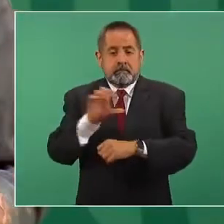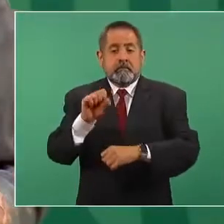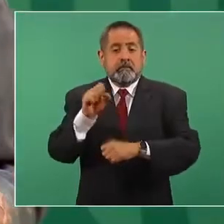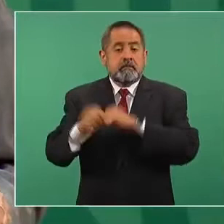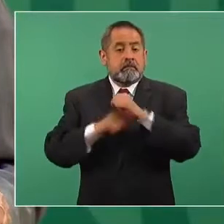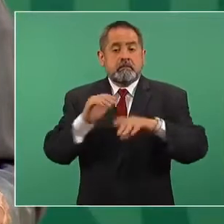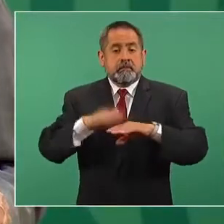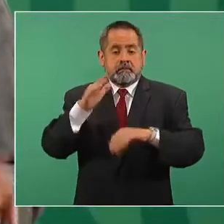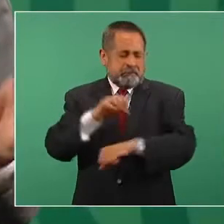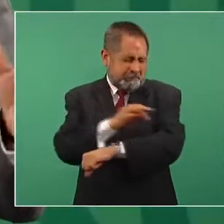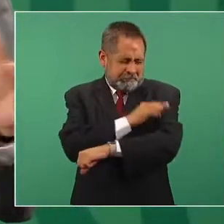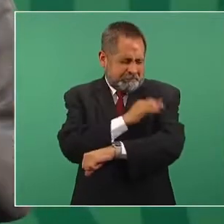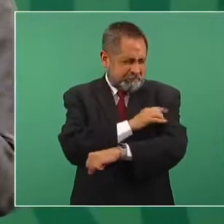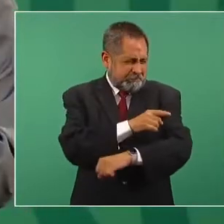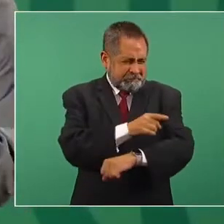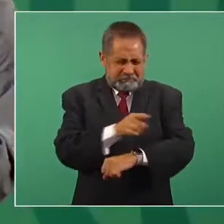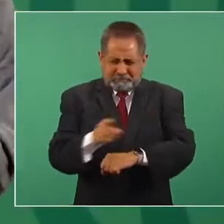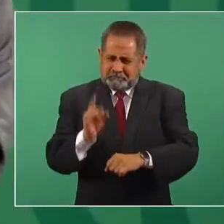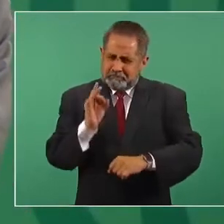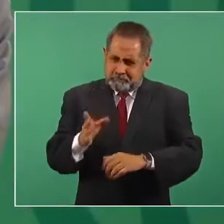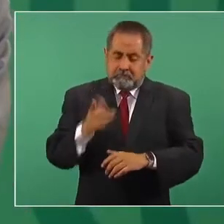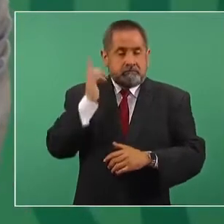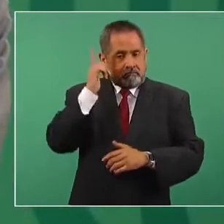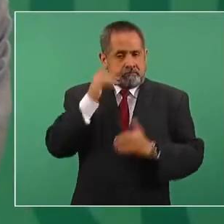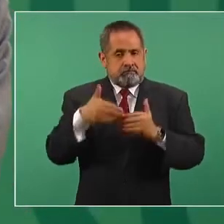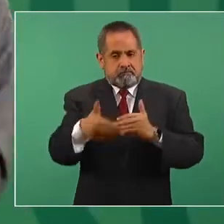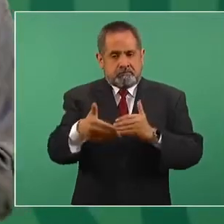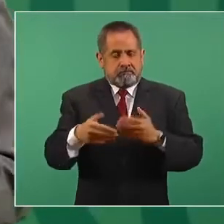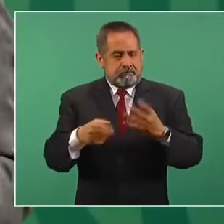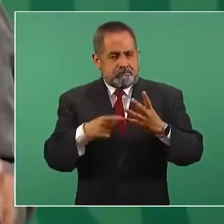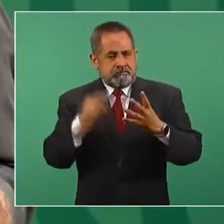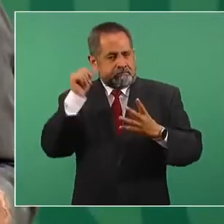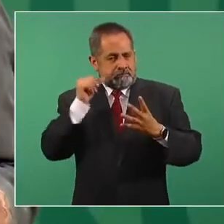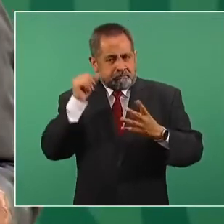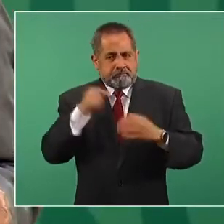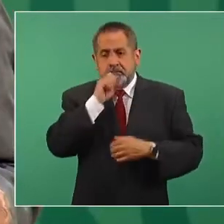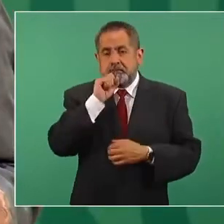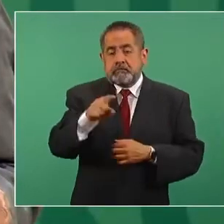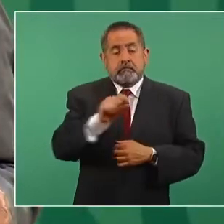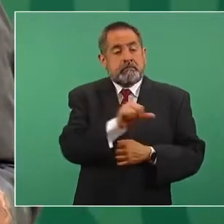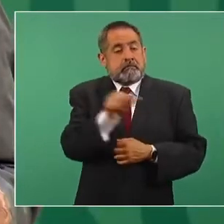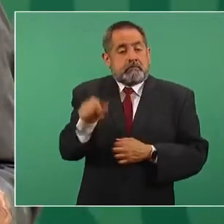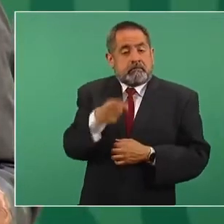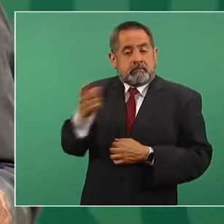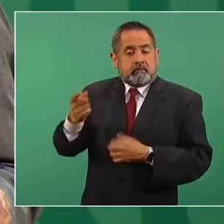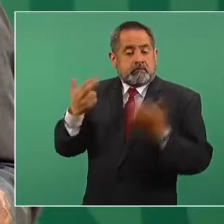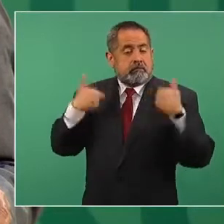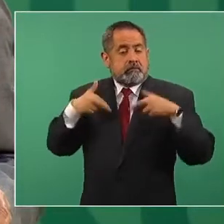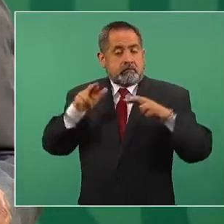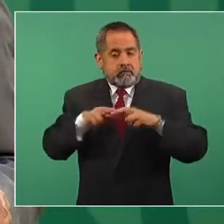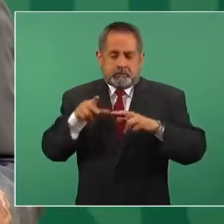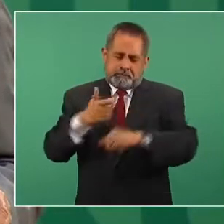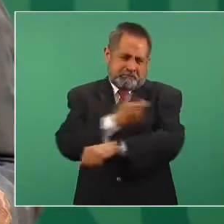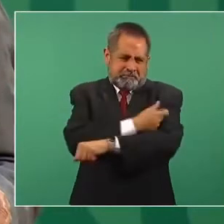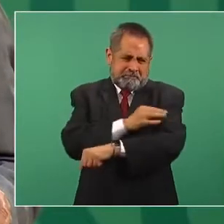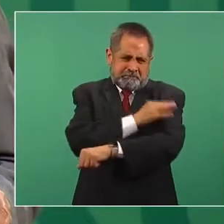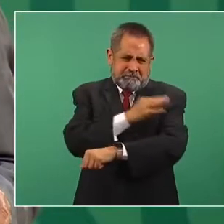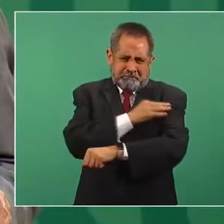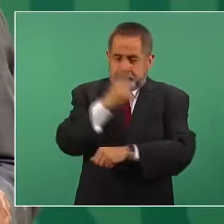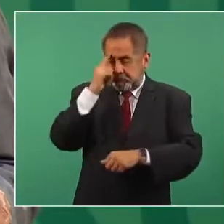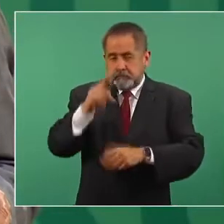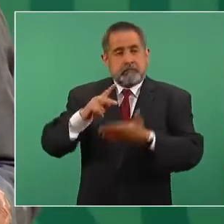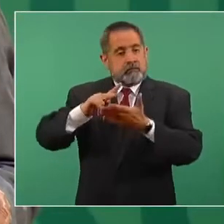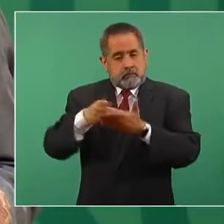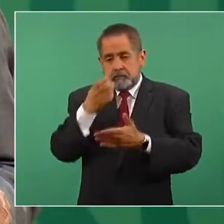años. Y también ir avanzando en la vacunación de maestros para el regreso a